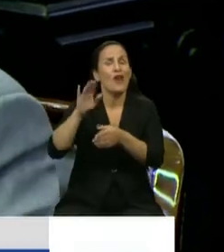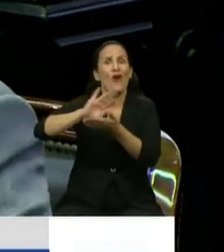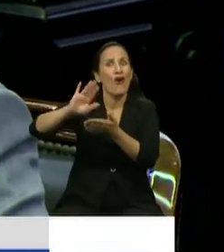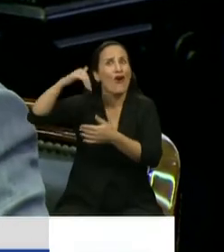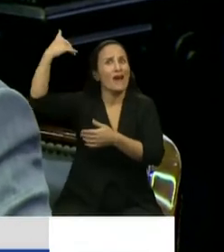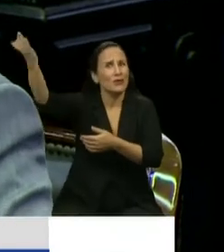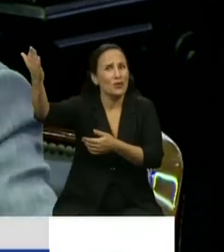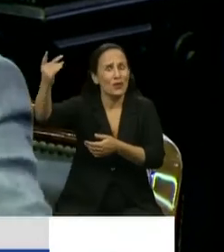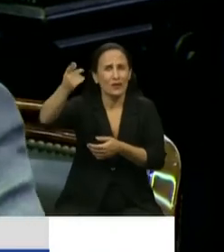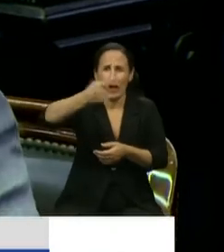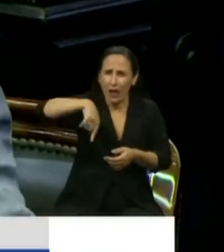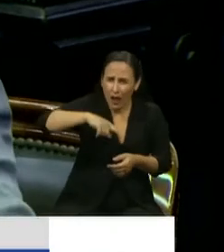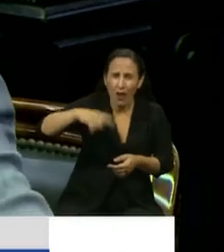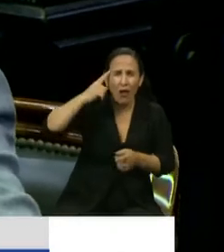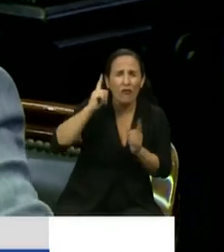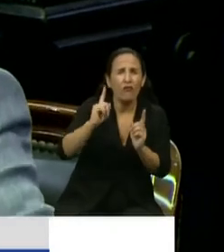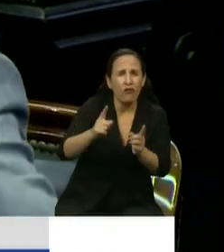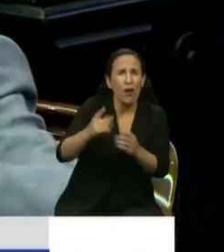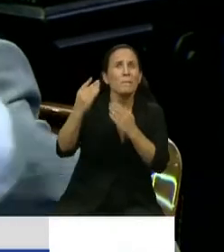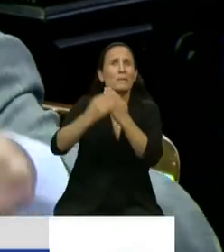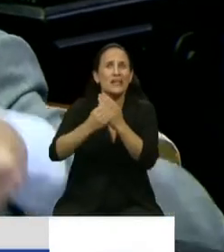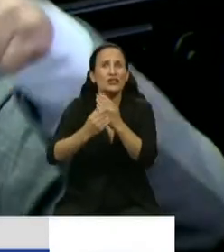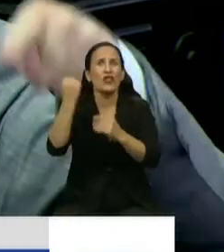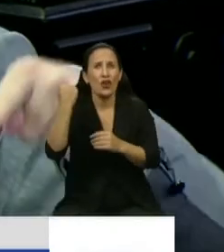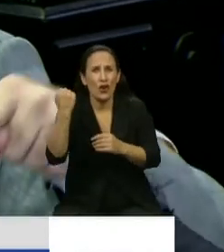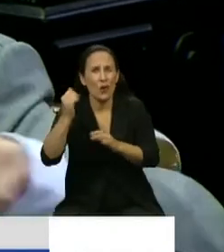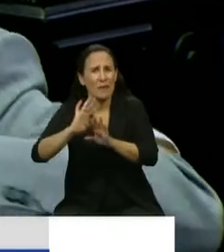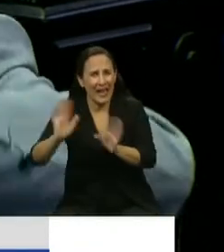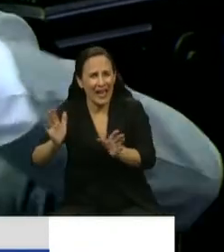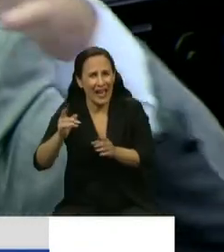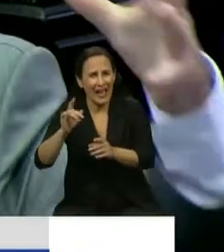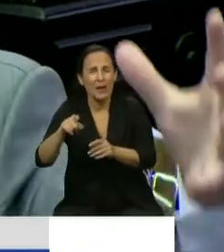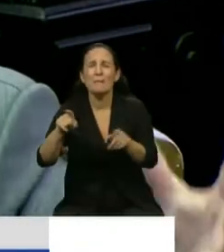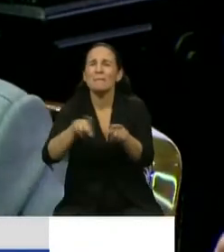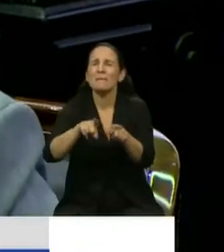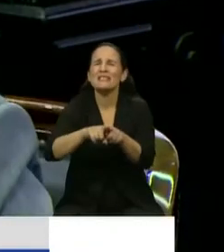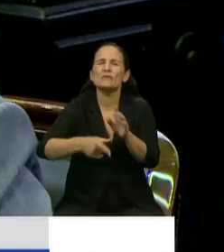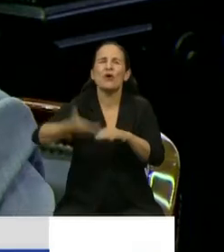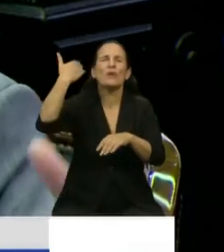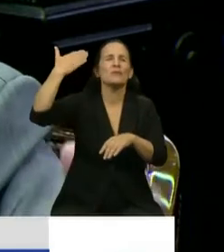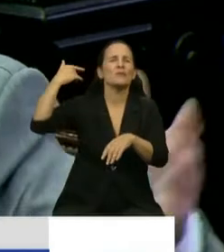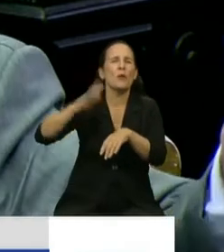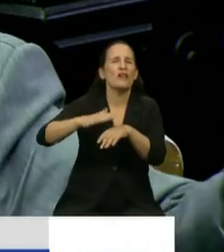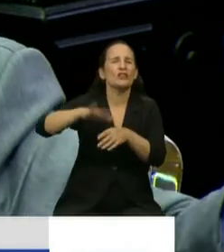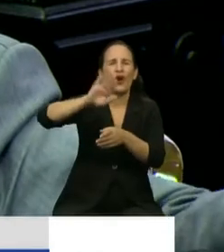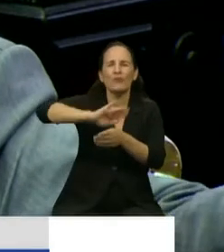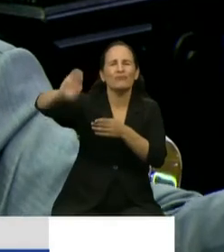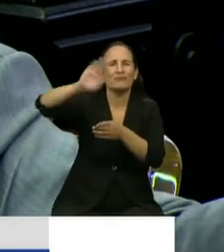podemos seguir pensando que un ministro de Economía, como ocurrió en el espeluznante de endeudamiento que